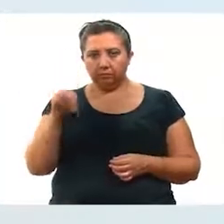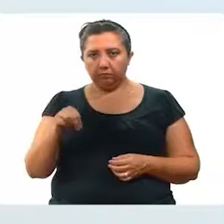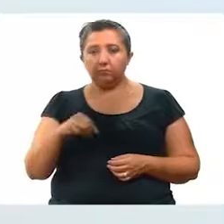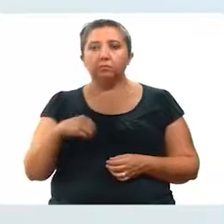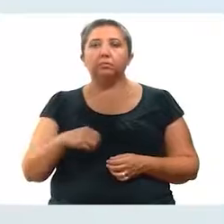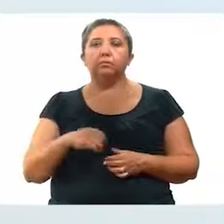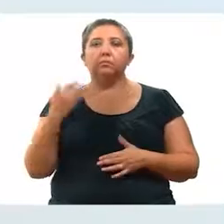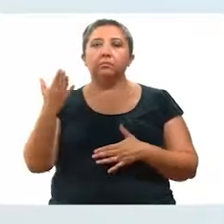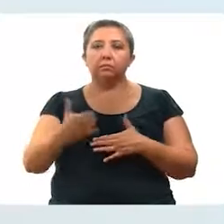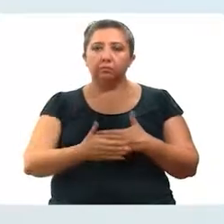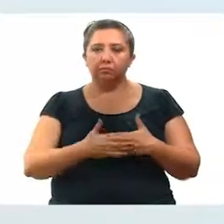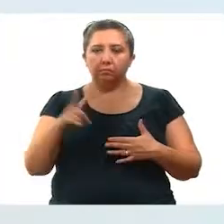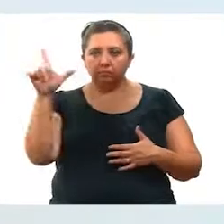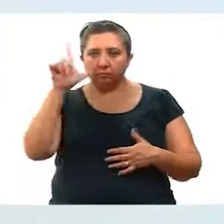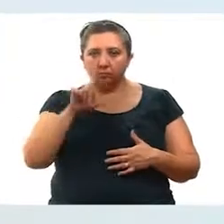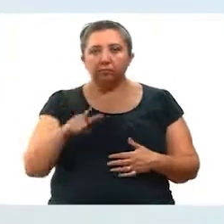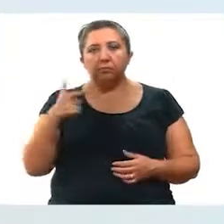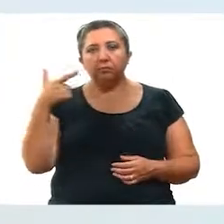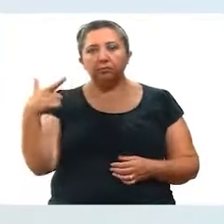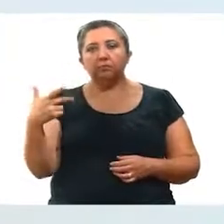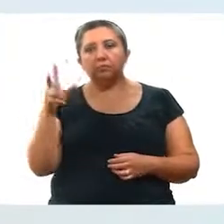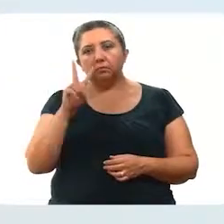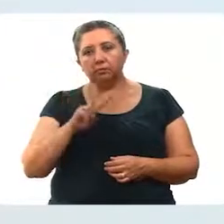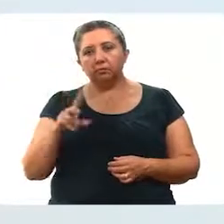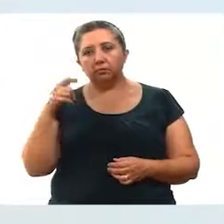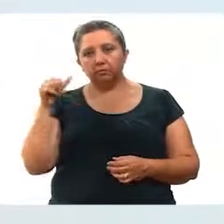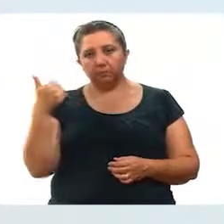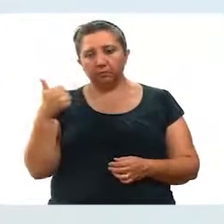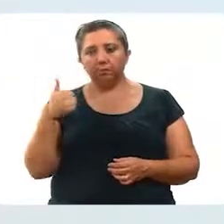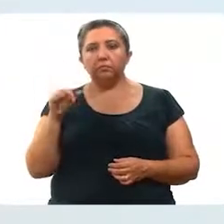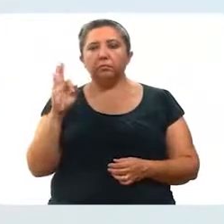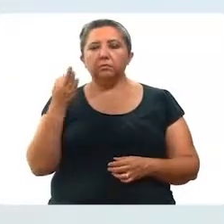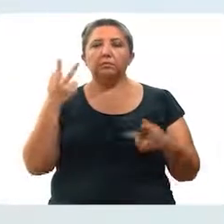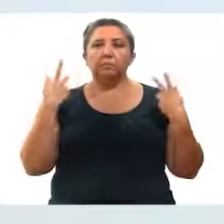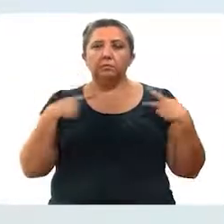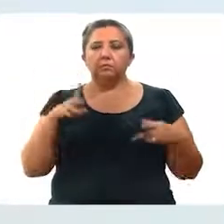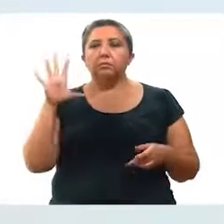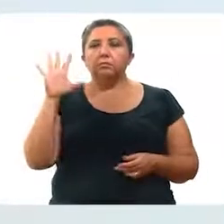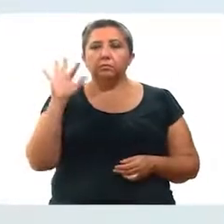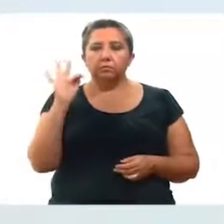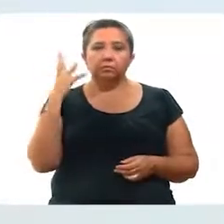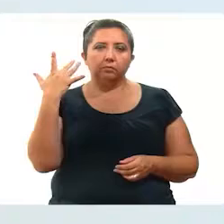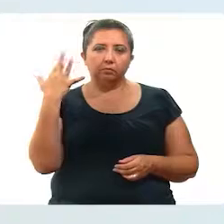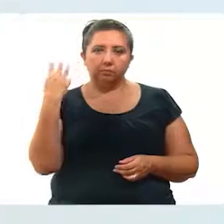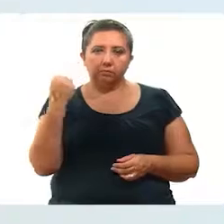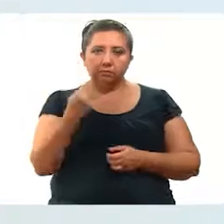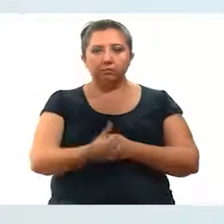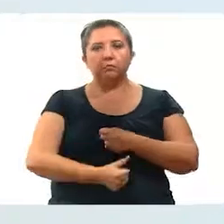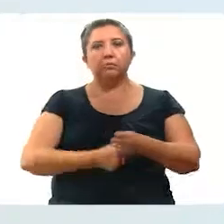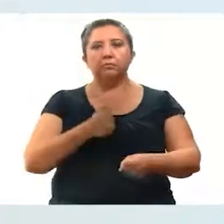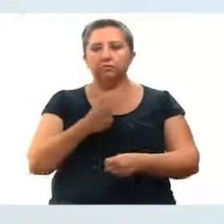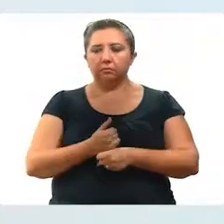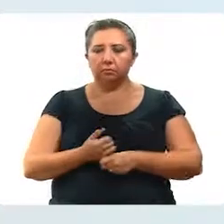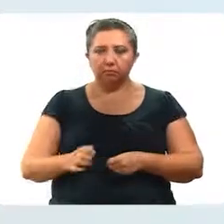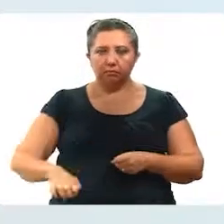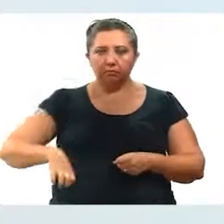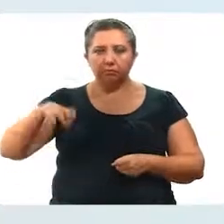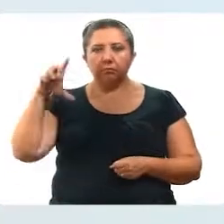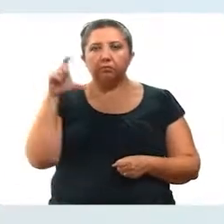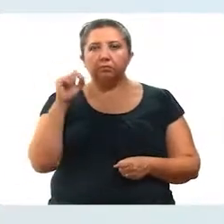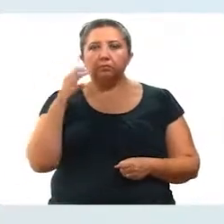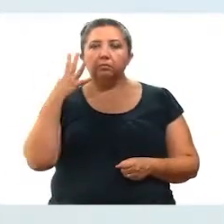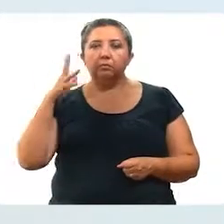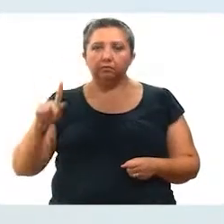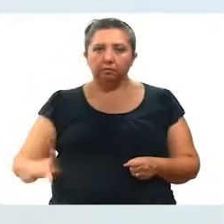A partir del próximo lunes 7 y hasta el viernes 11 de febrero, personas de 40 a 59 años de edad de